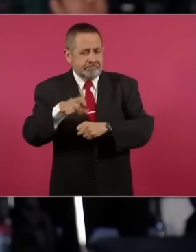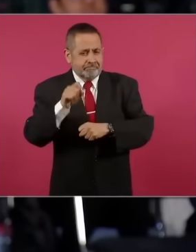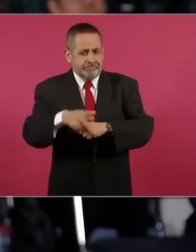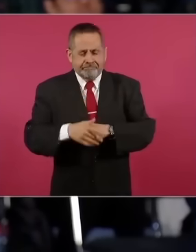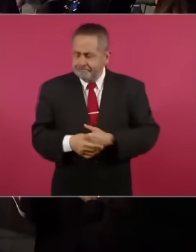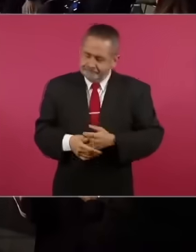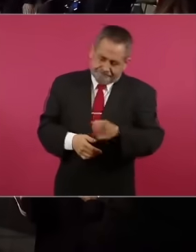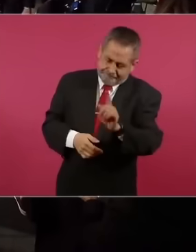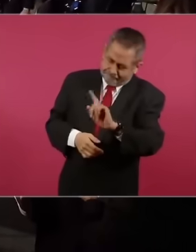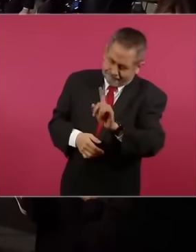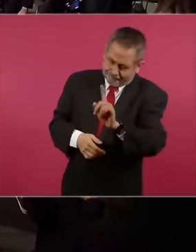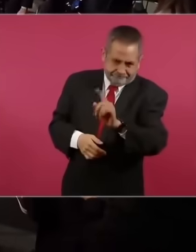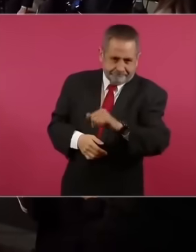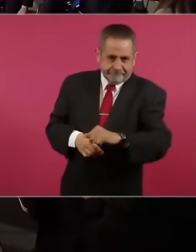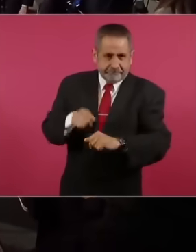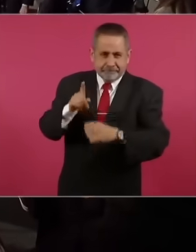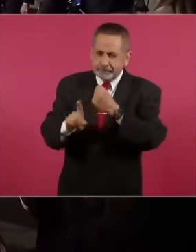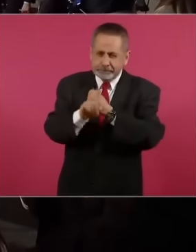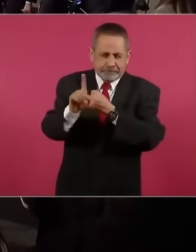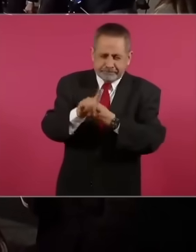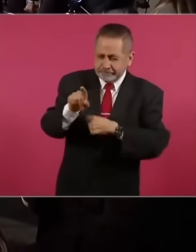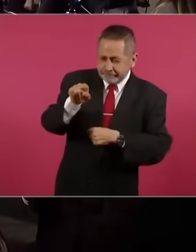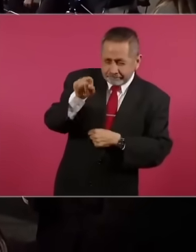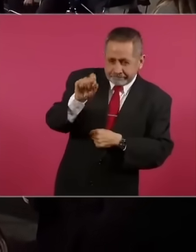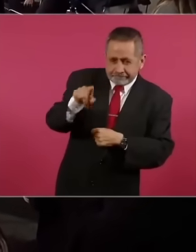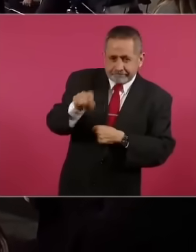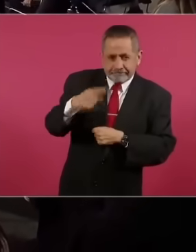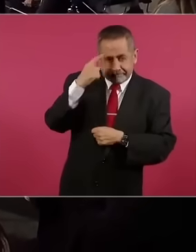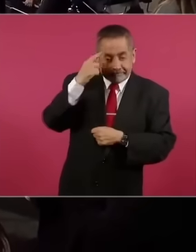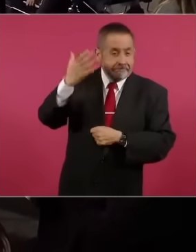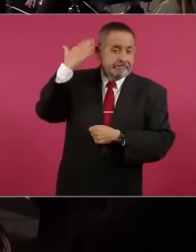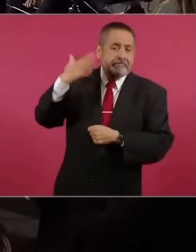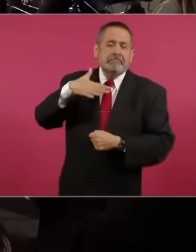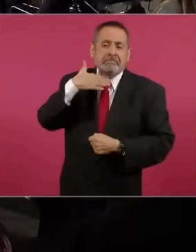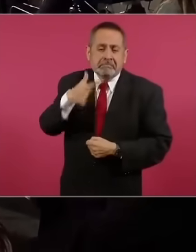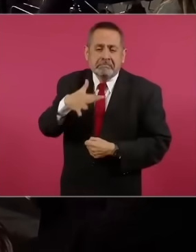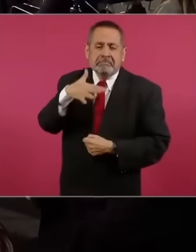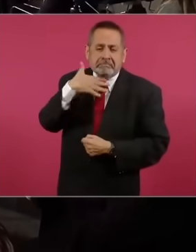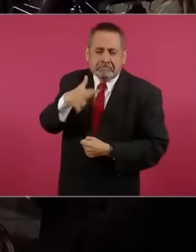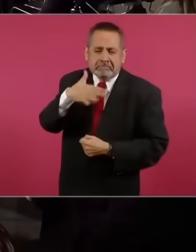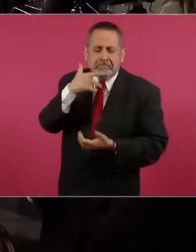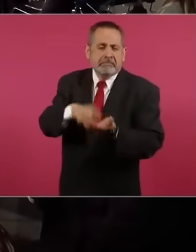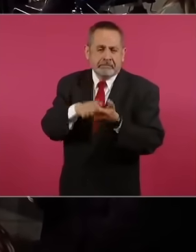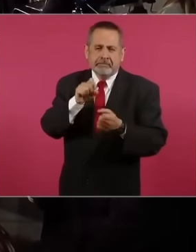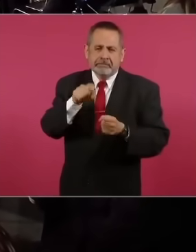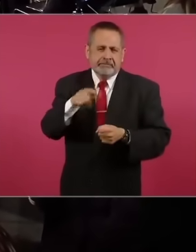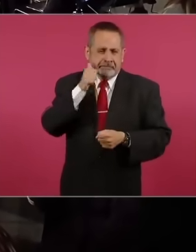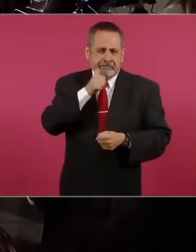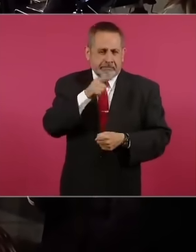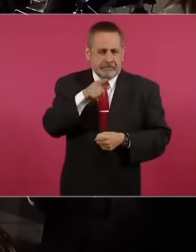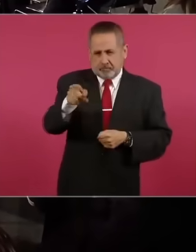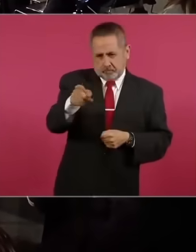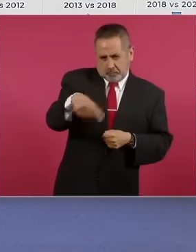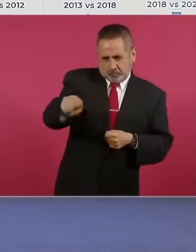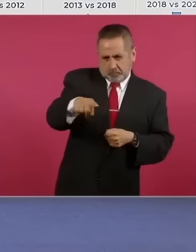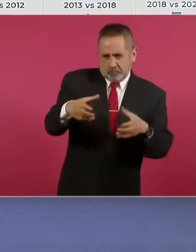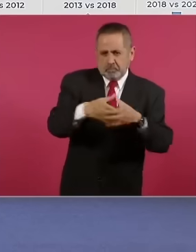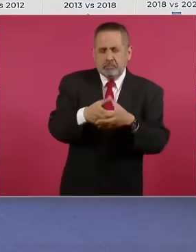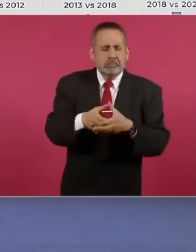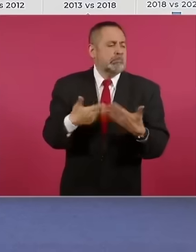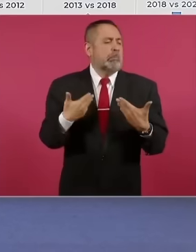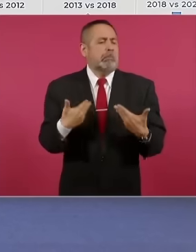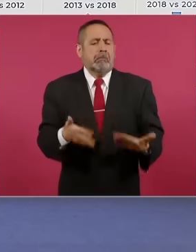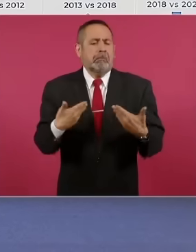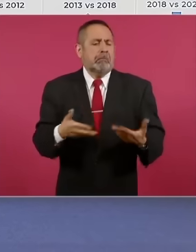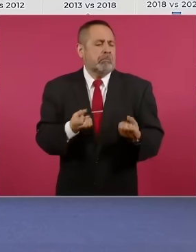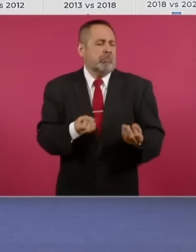no. El problema de siempre era la corrupción que ustedes solaparon.